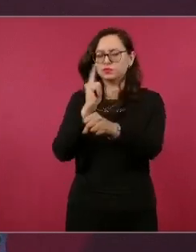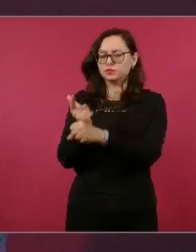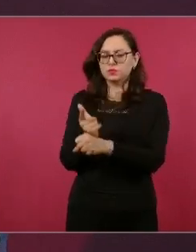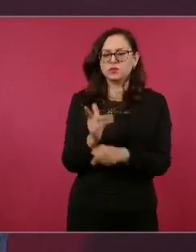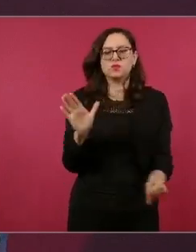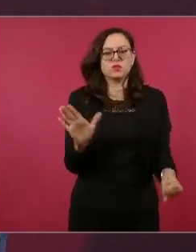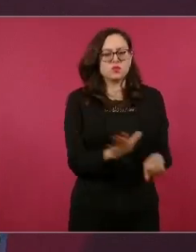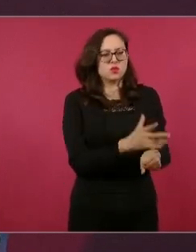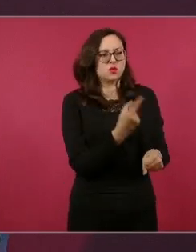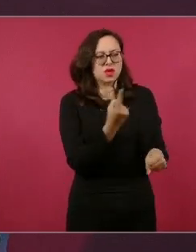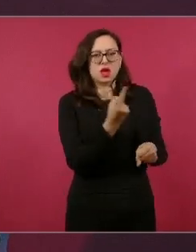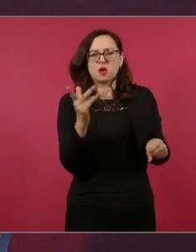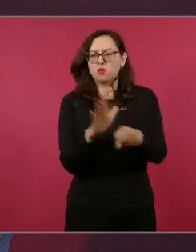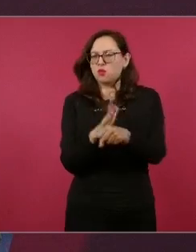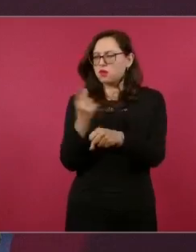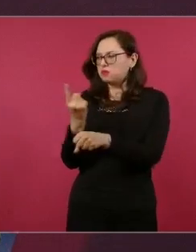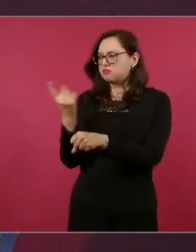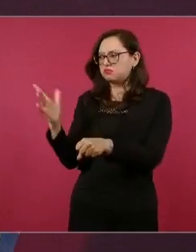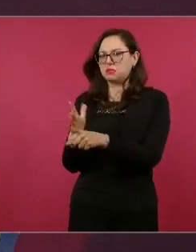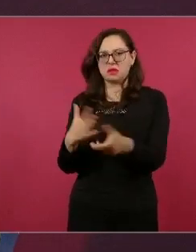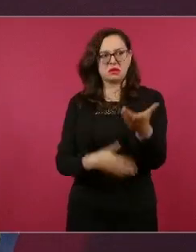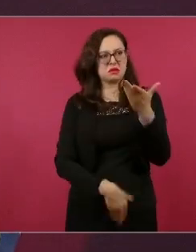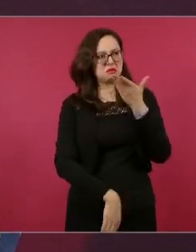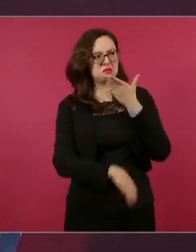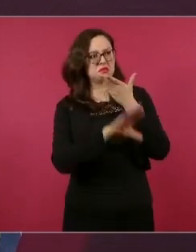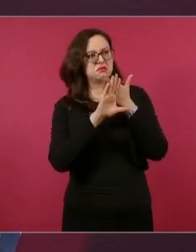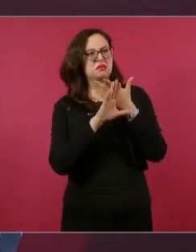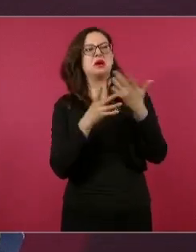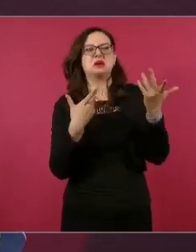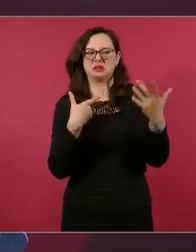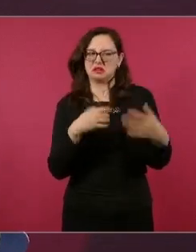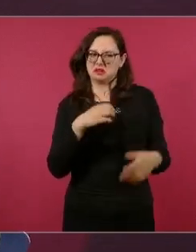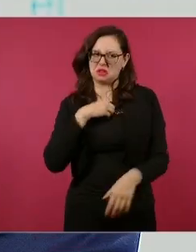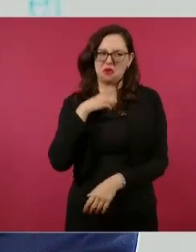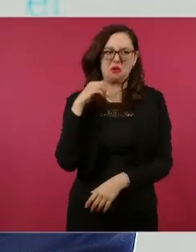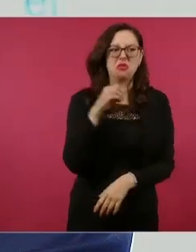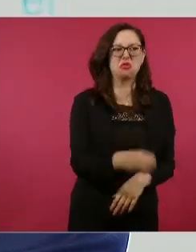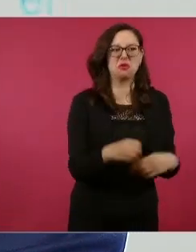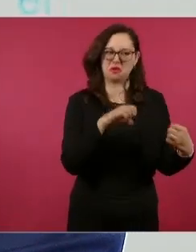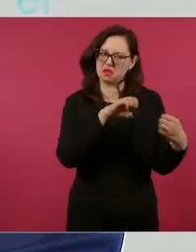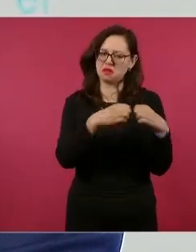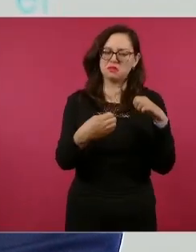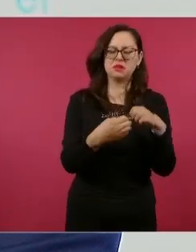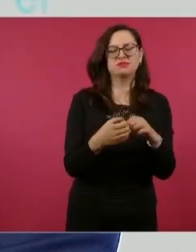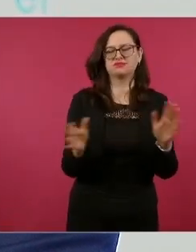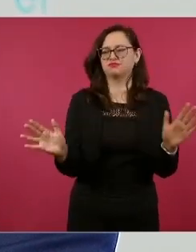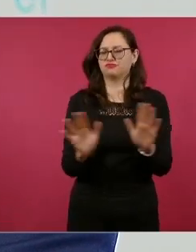y no odiar a nadie, no ver a nadie como enemigo.